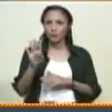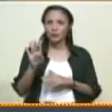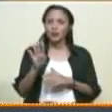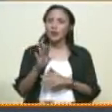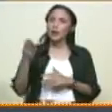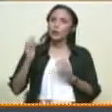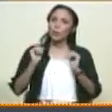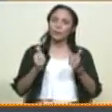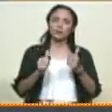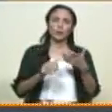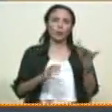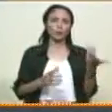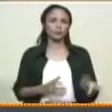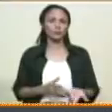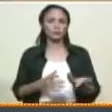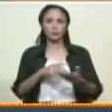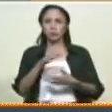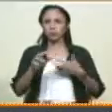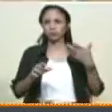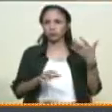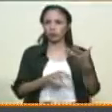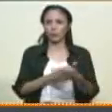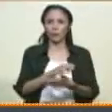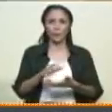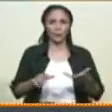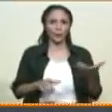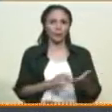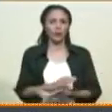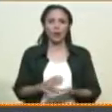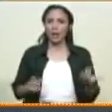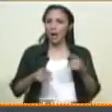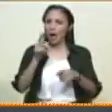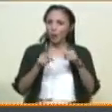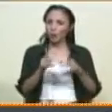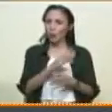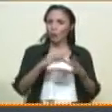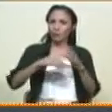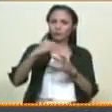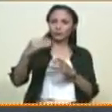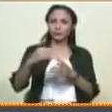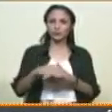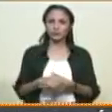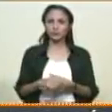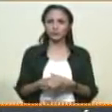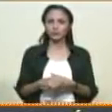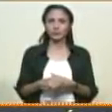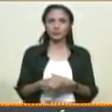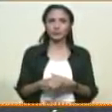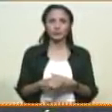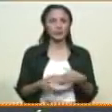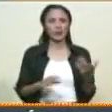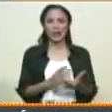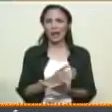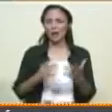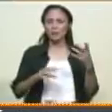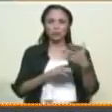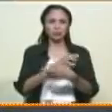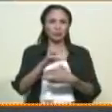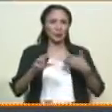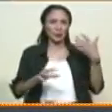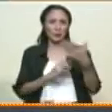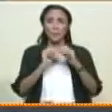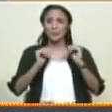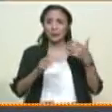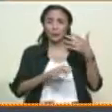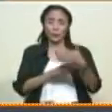pasar los límites y comenzaron a hablar de la salida, de la salida, de la salida, de la salida,